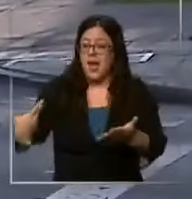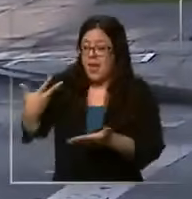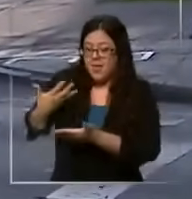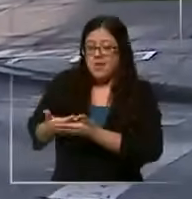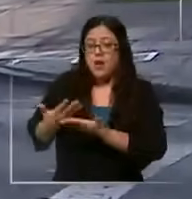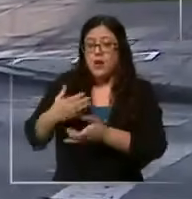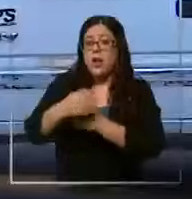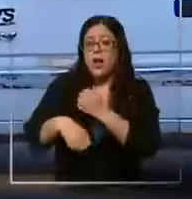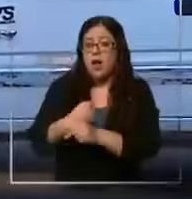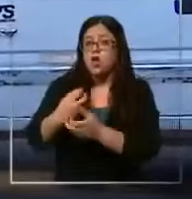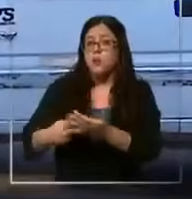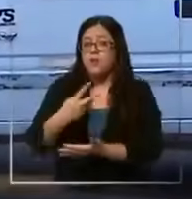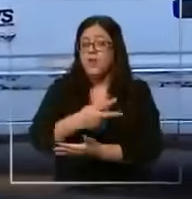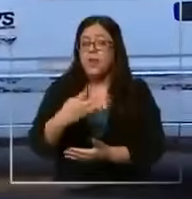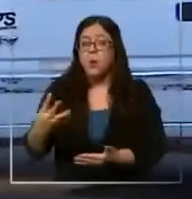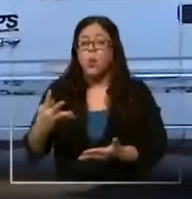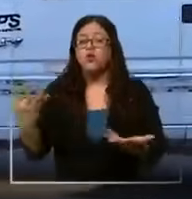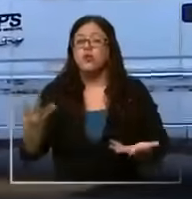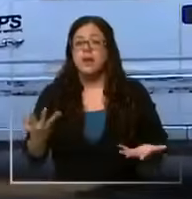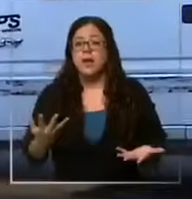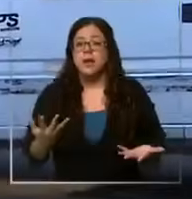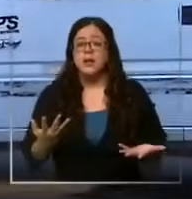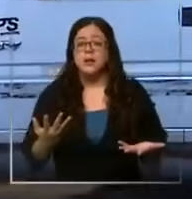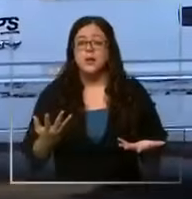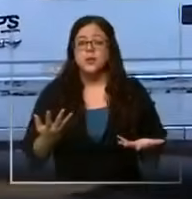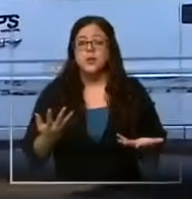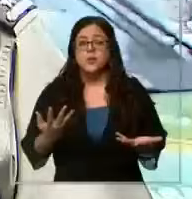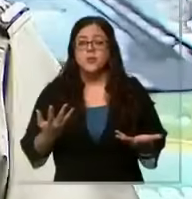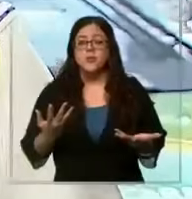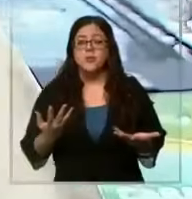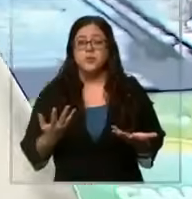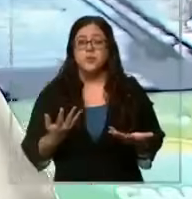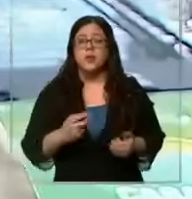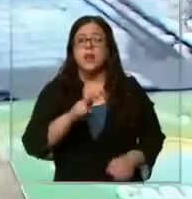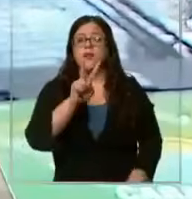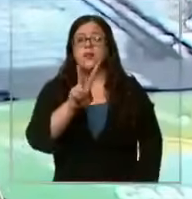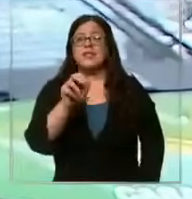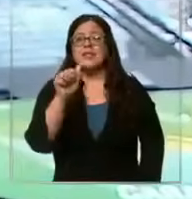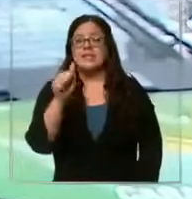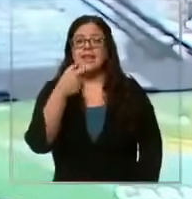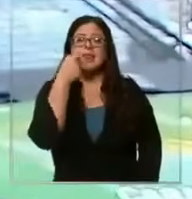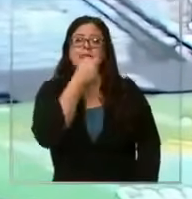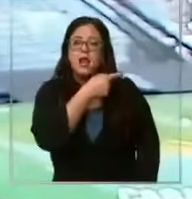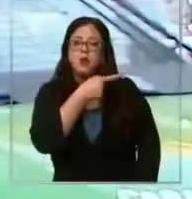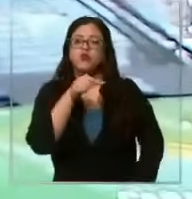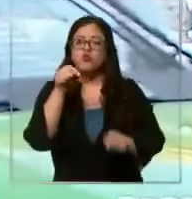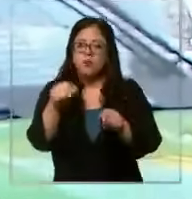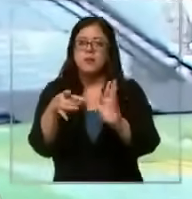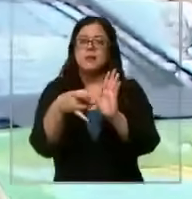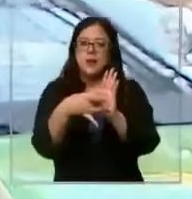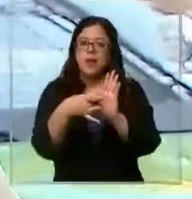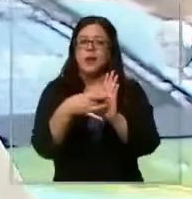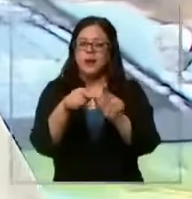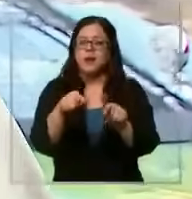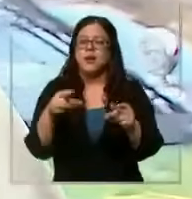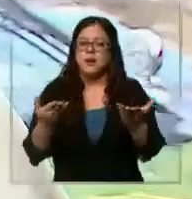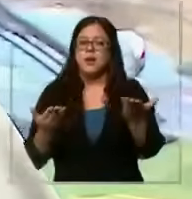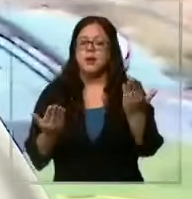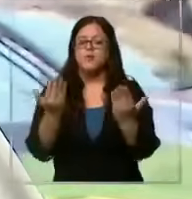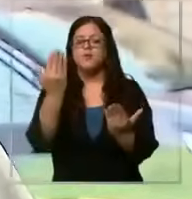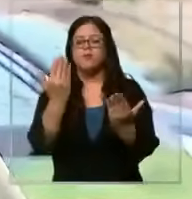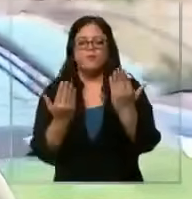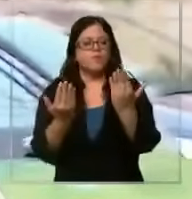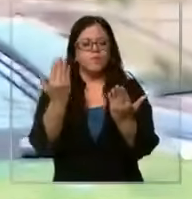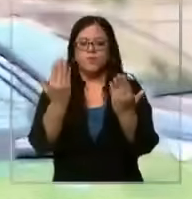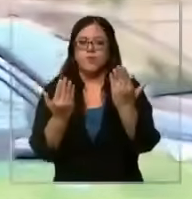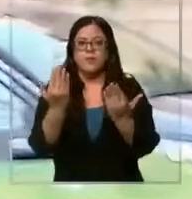el año 2024, son la cantidad de 26 denuncias por este delito. Comparativamente, el